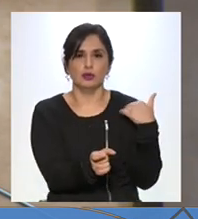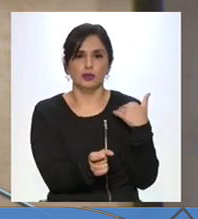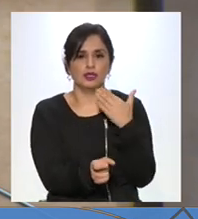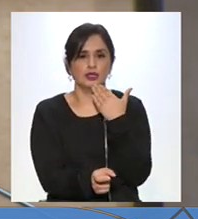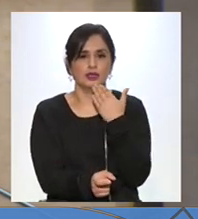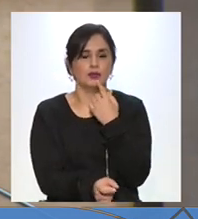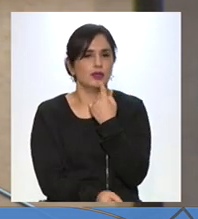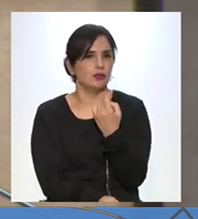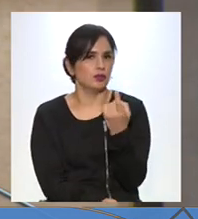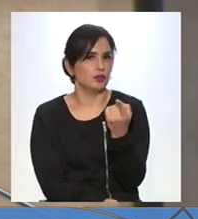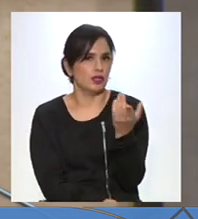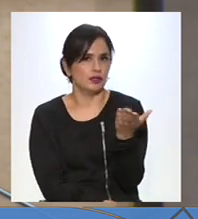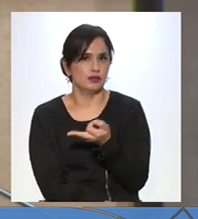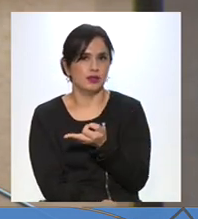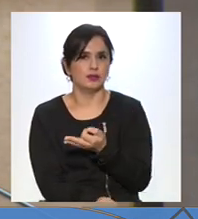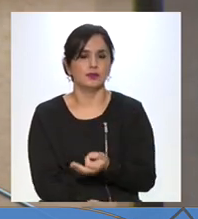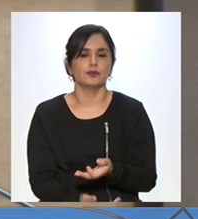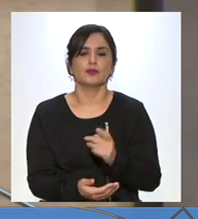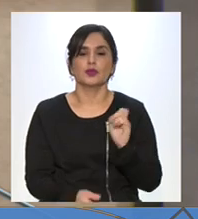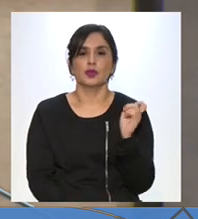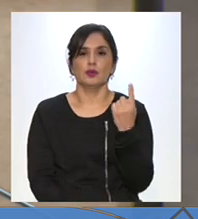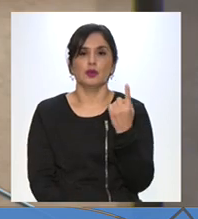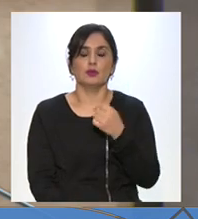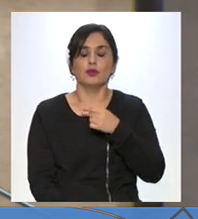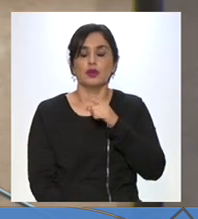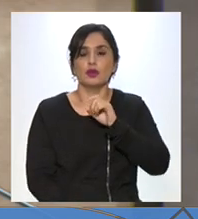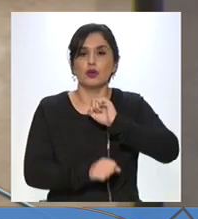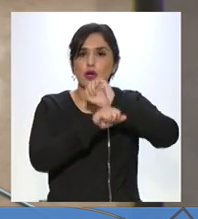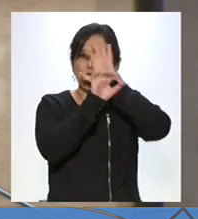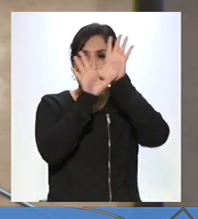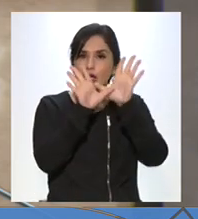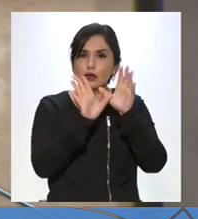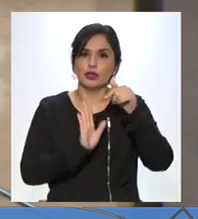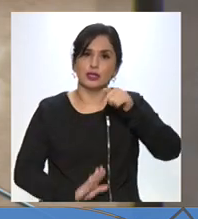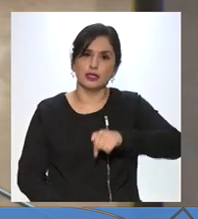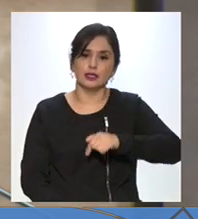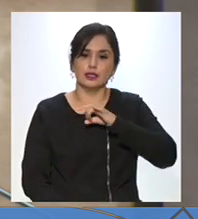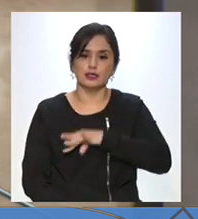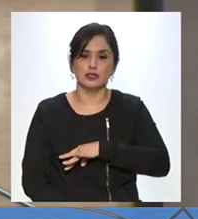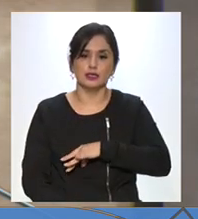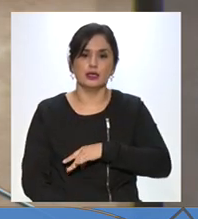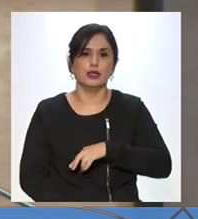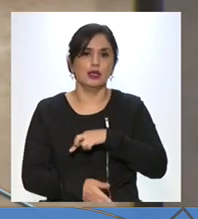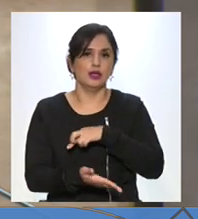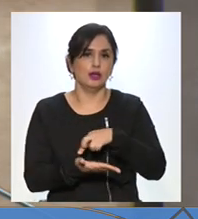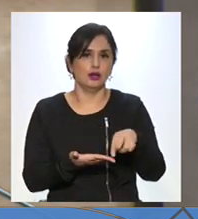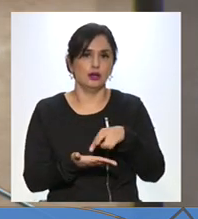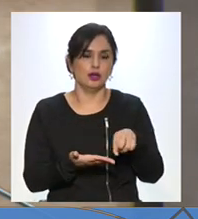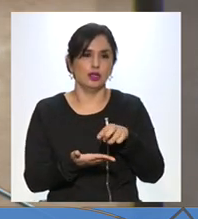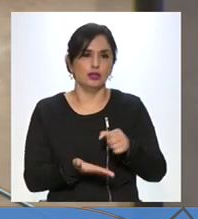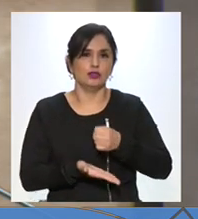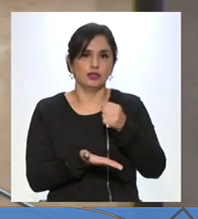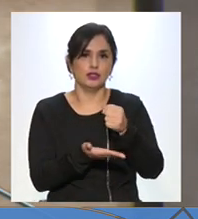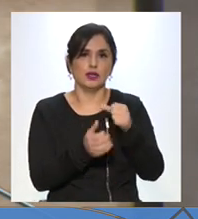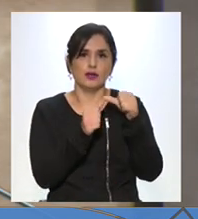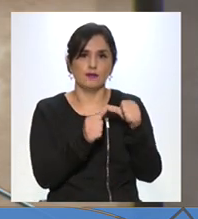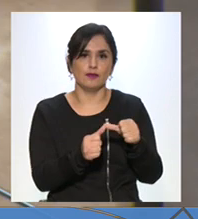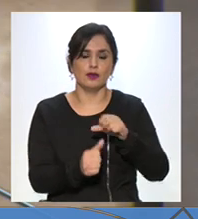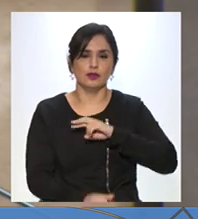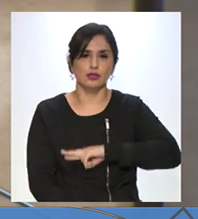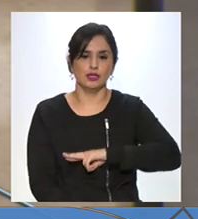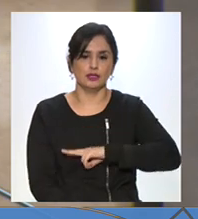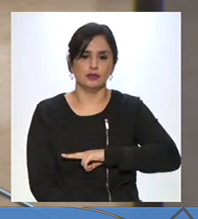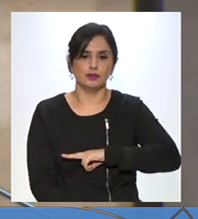Presidenta. En primer lugar, tenemos que tener claro, ¿cierto?, que aquí en Chile los créditos en general se otorgan a tasa fija. Por lo